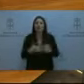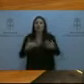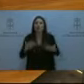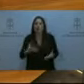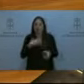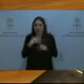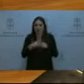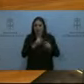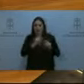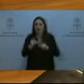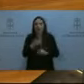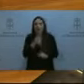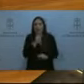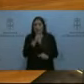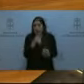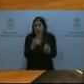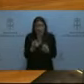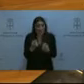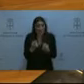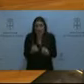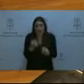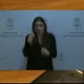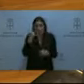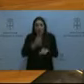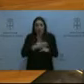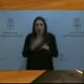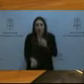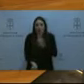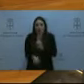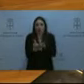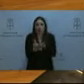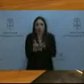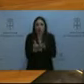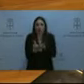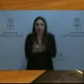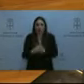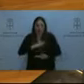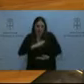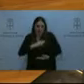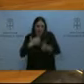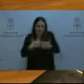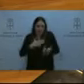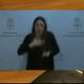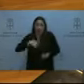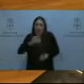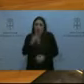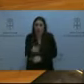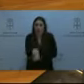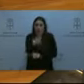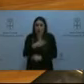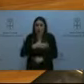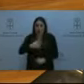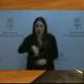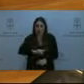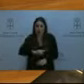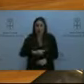las mercancías? Porque es necesario, insisto, para desarrollar nuestro potencial industrial y portuario.